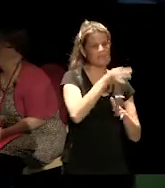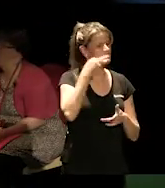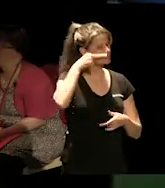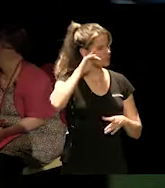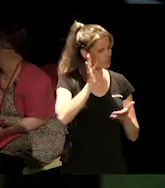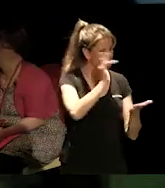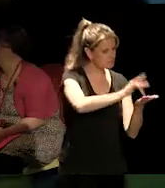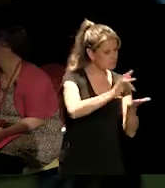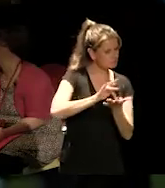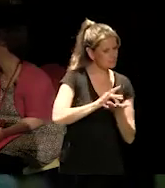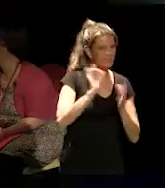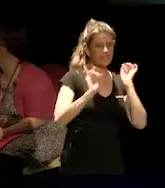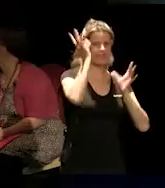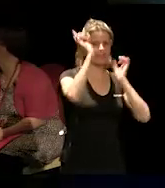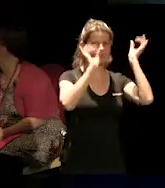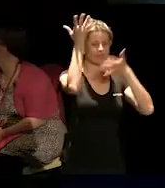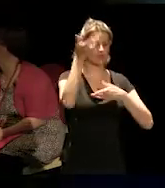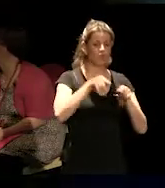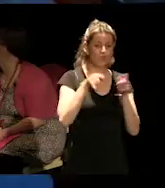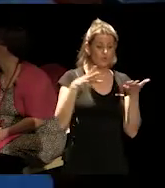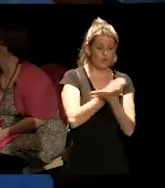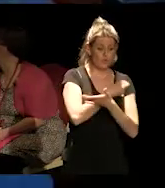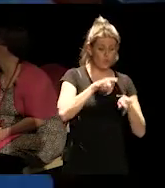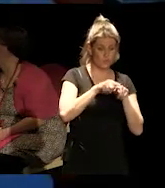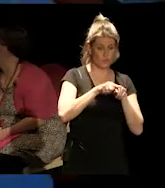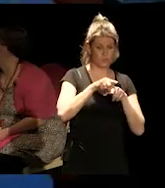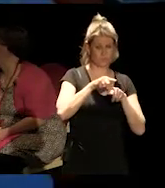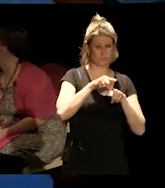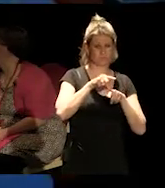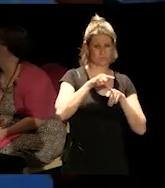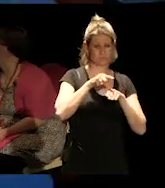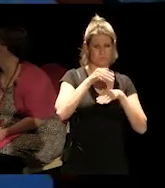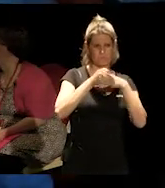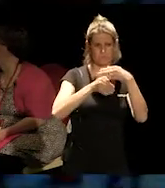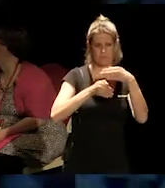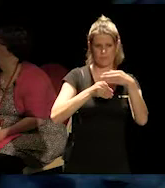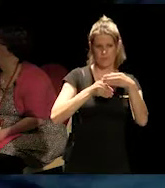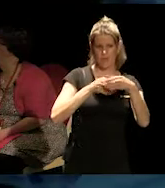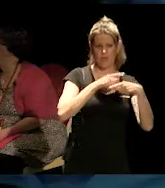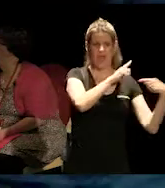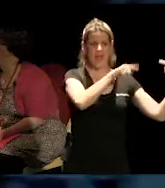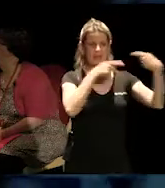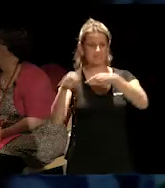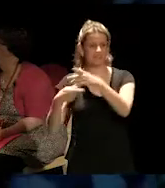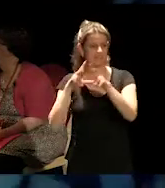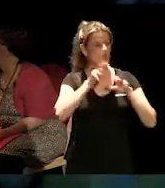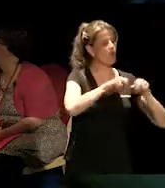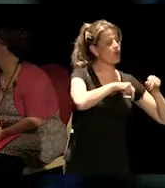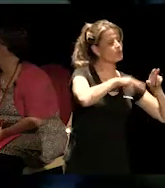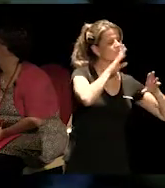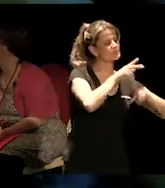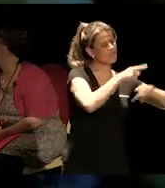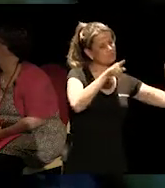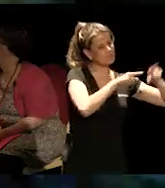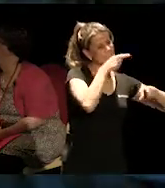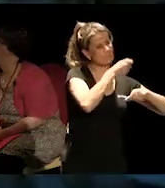crea y todo a través de una misma obra sinfónica que es la obra La flor más